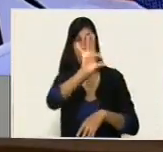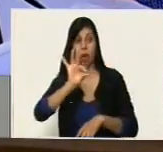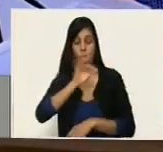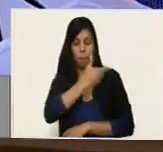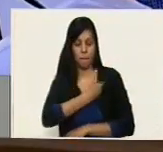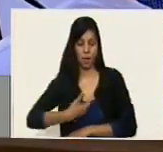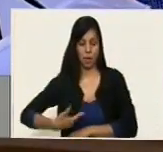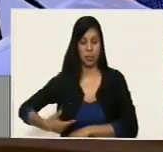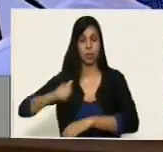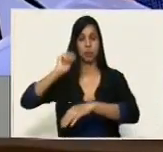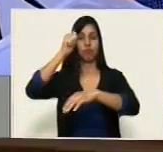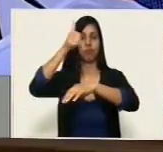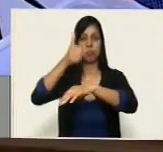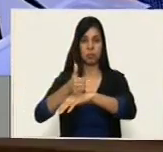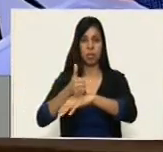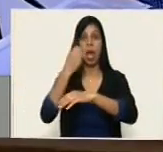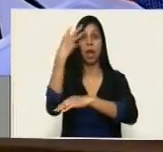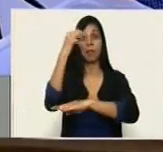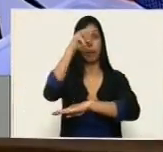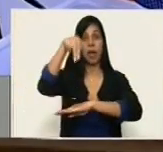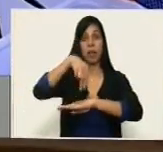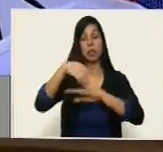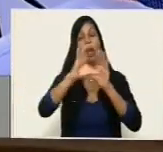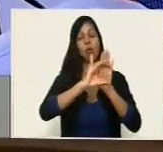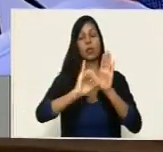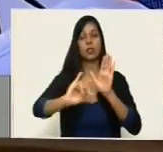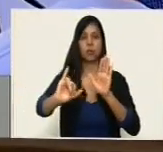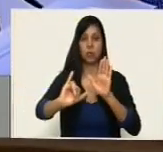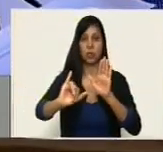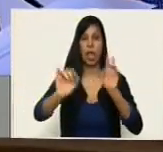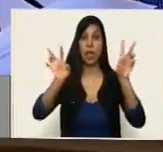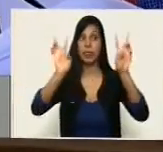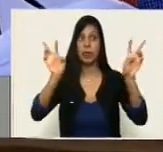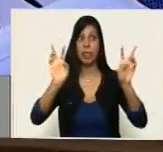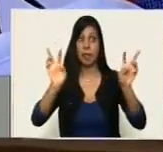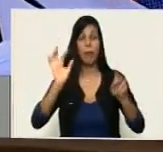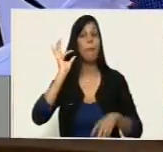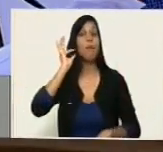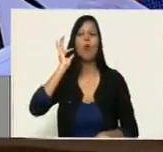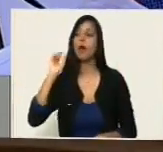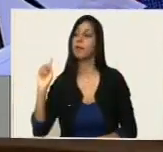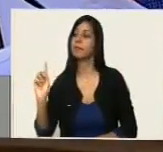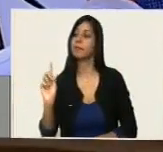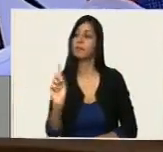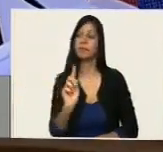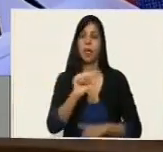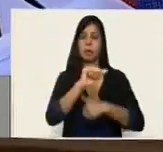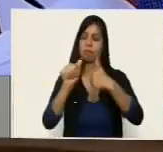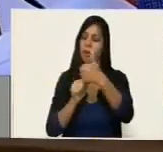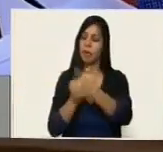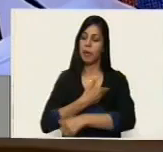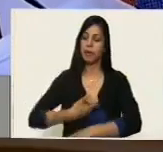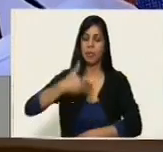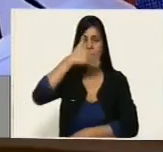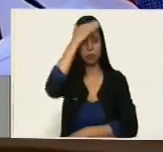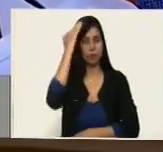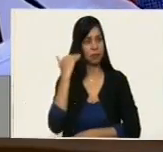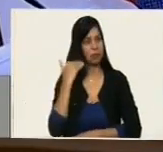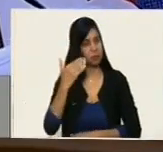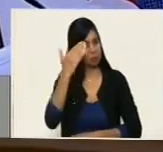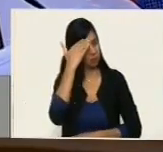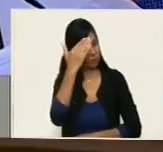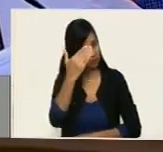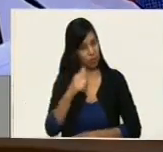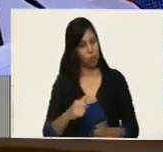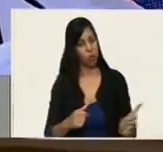del presidente de la Junta Directiva de la Asamblea Nacional Constituyente. En este punto, la primera vicepresidenta saludó la presencia en el hemiciclo